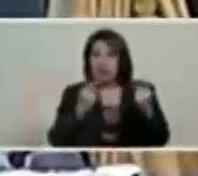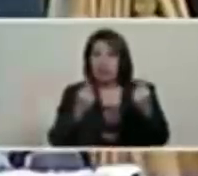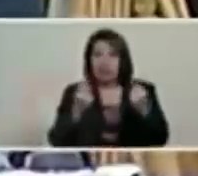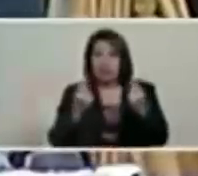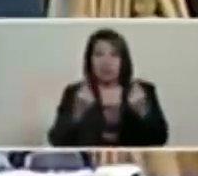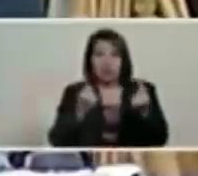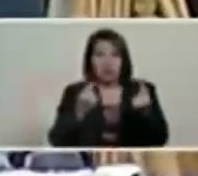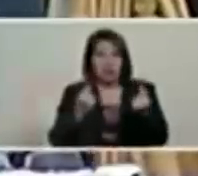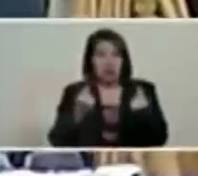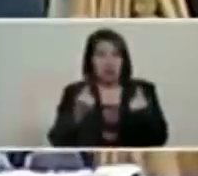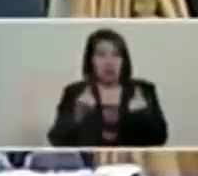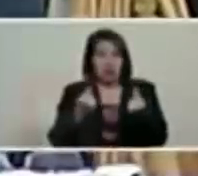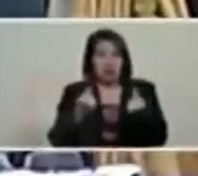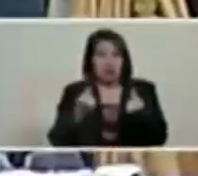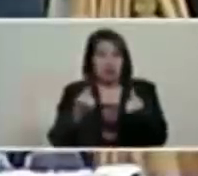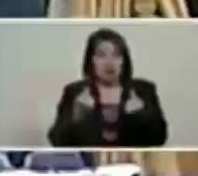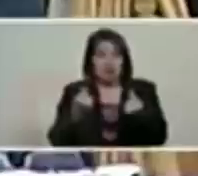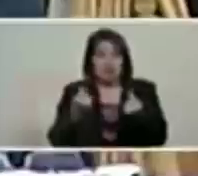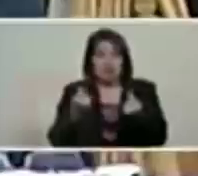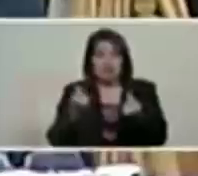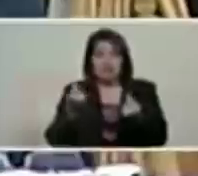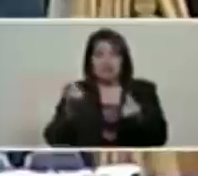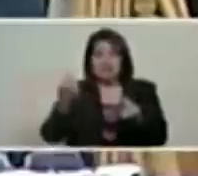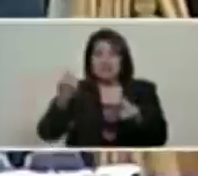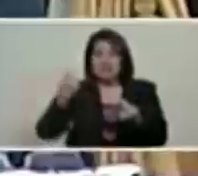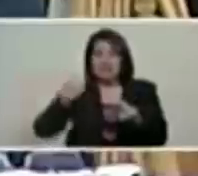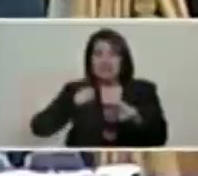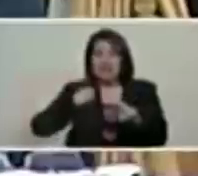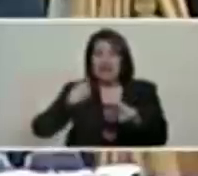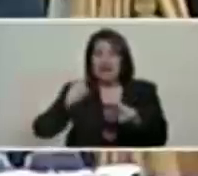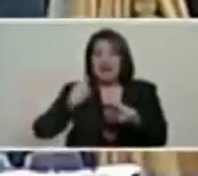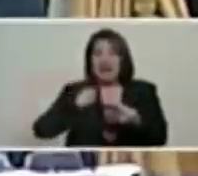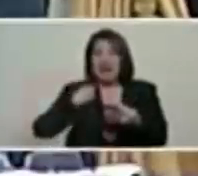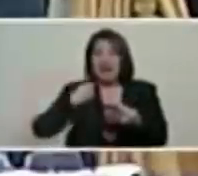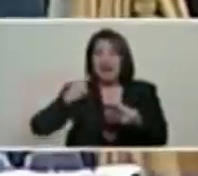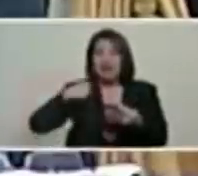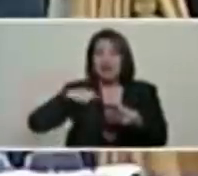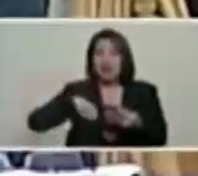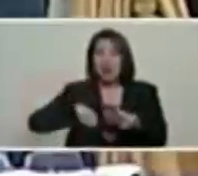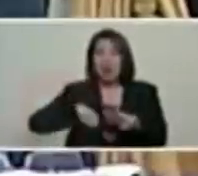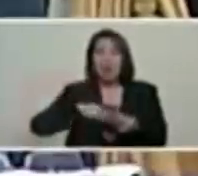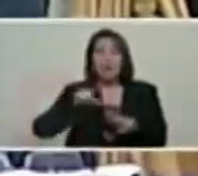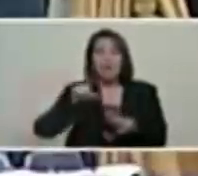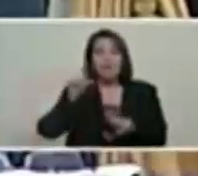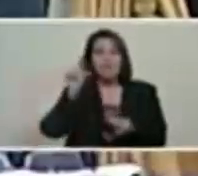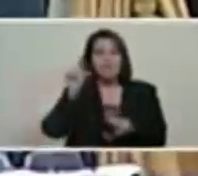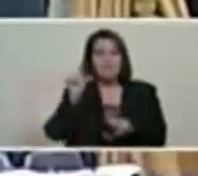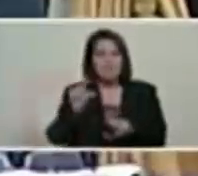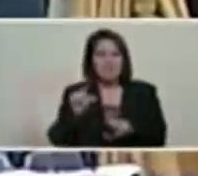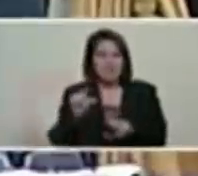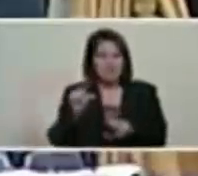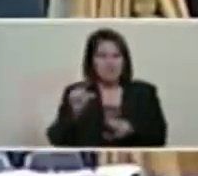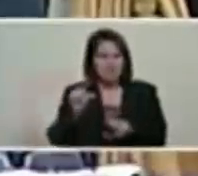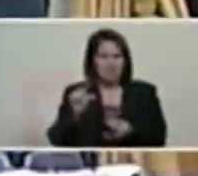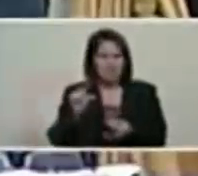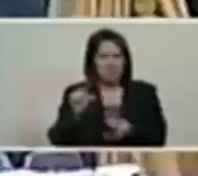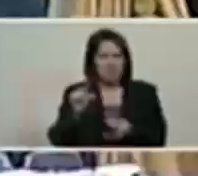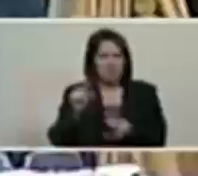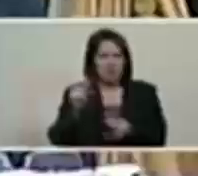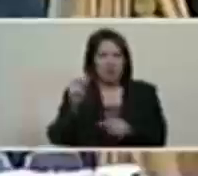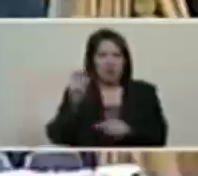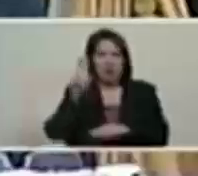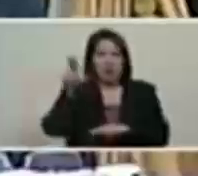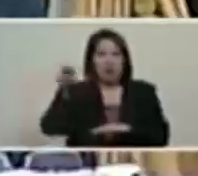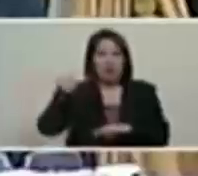propio Perú. Yo pido que se capture bajo las leyes internacionales a este terrorista llamado Vilca Fernández, que en las redes